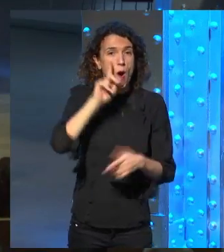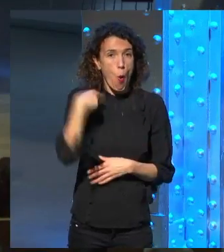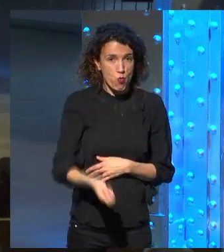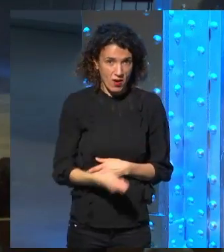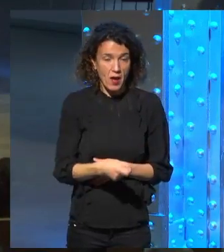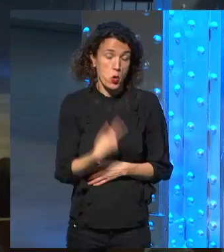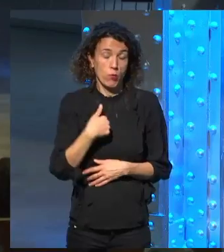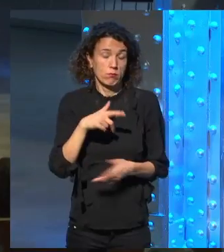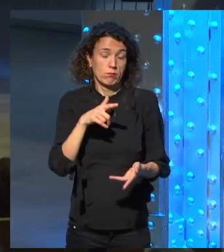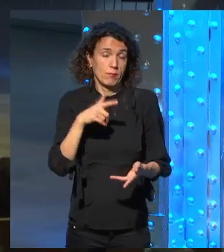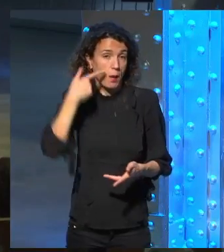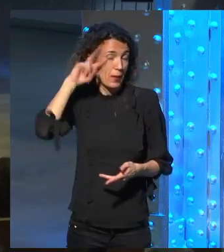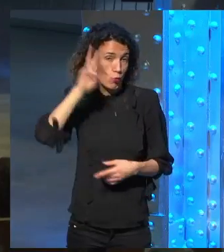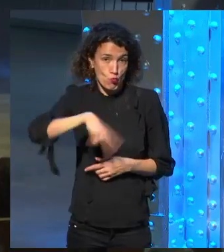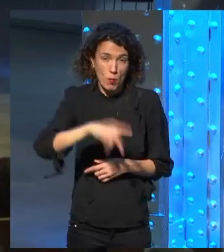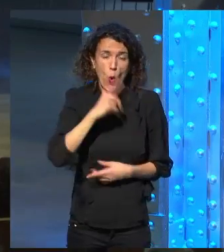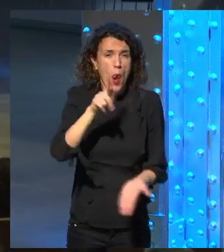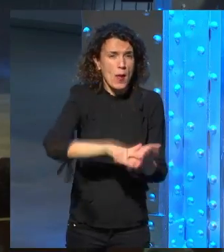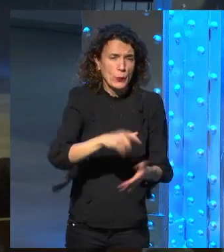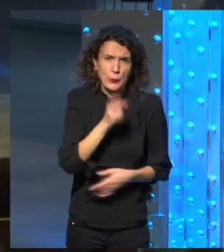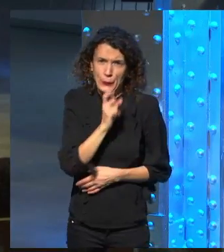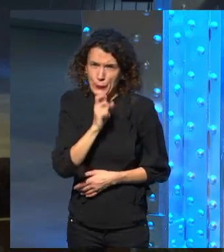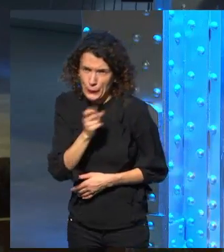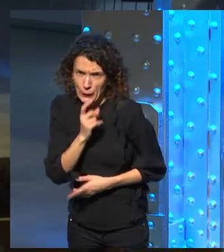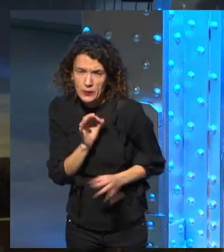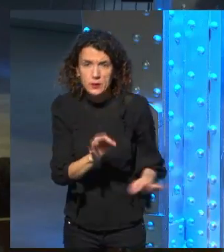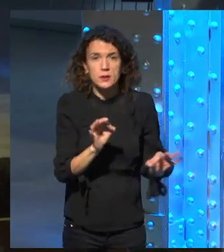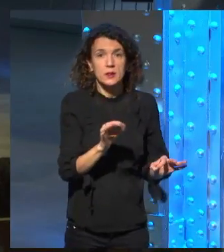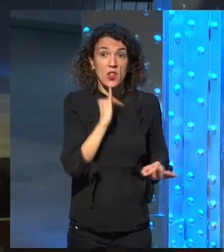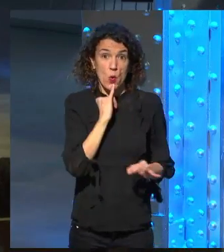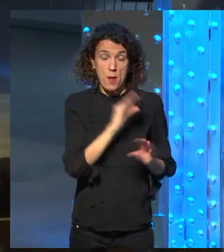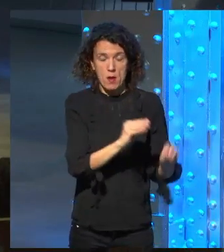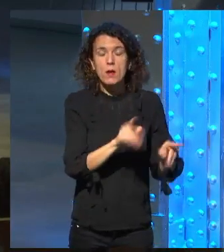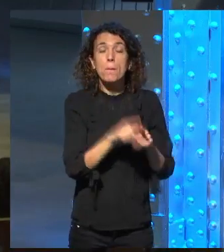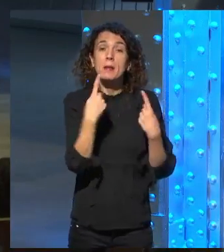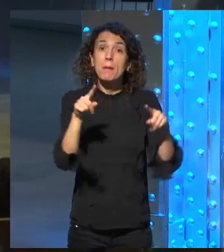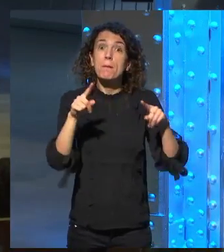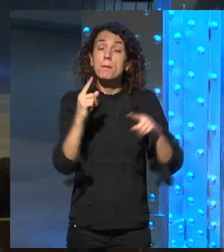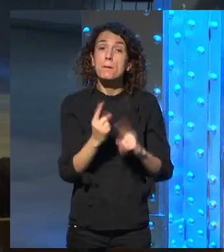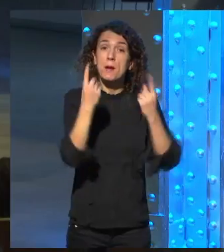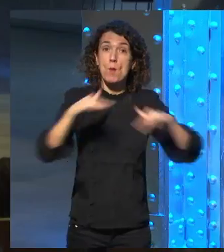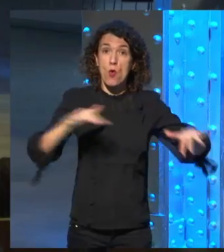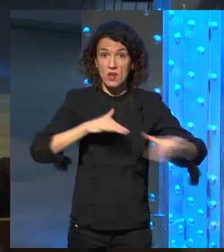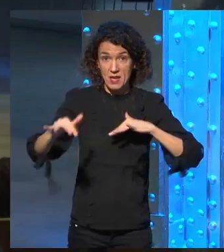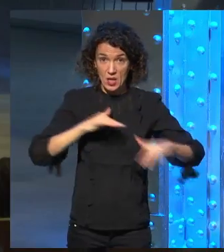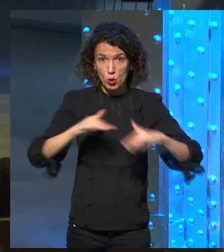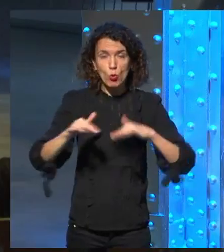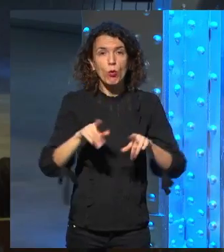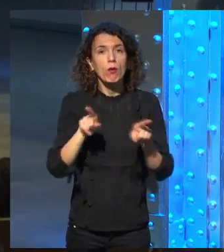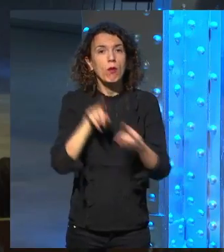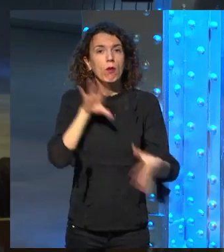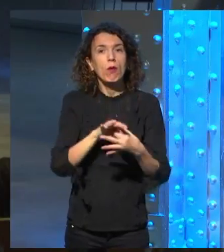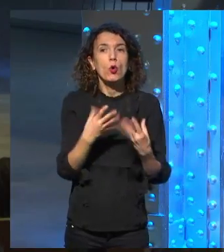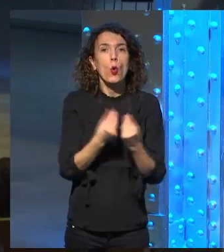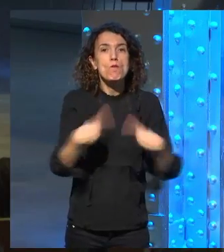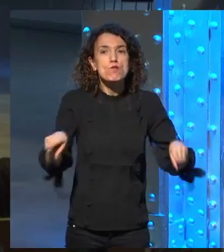creo que lo llegue a ser nunca, porque es una lengua complicadísima, pero al principio de este primer movimiento tiene mucho que